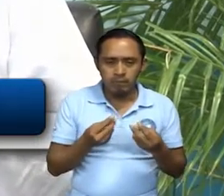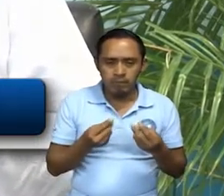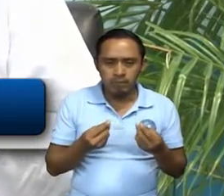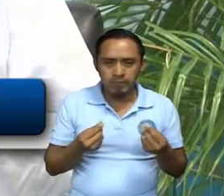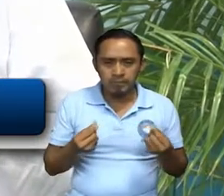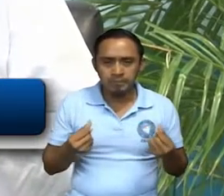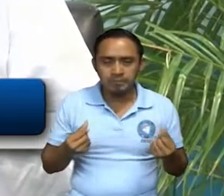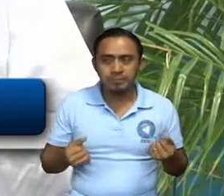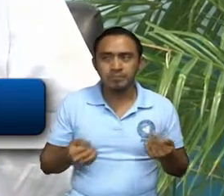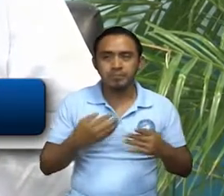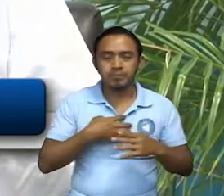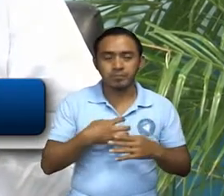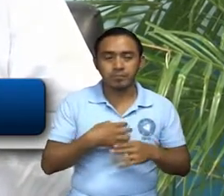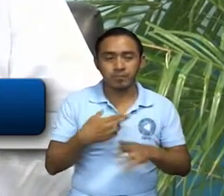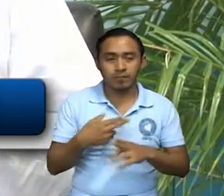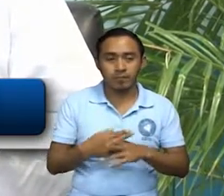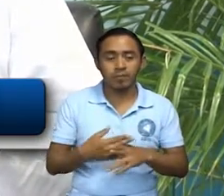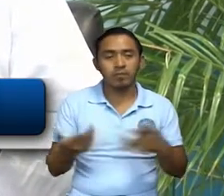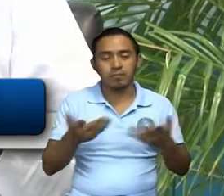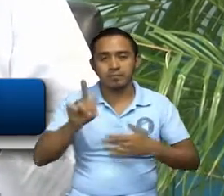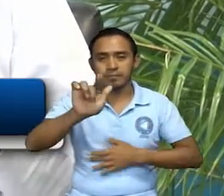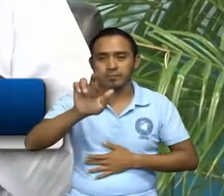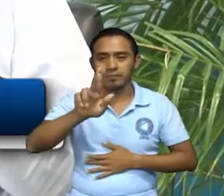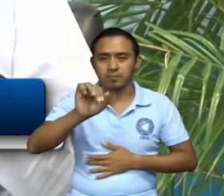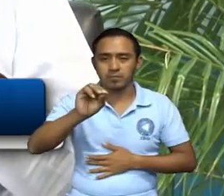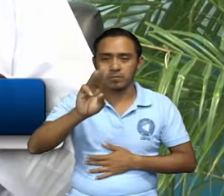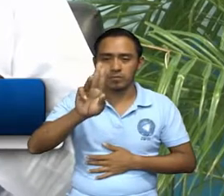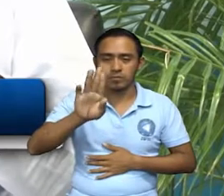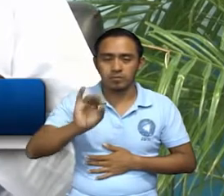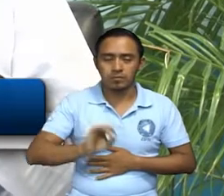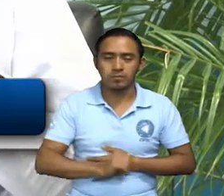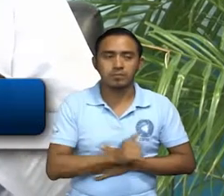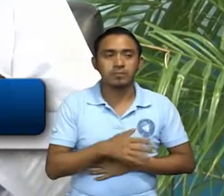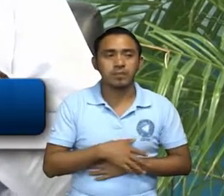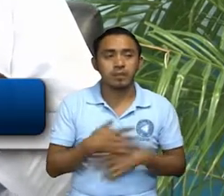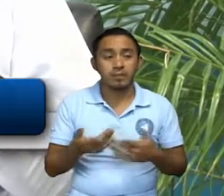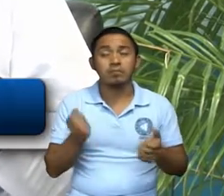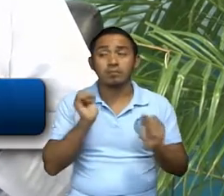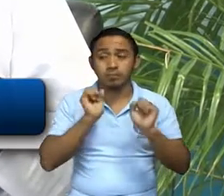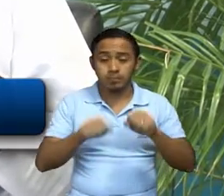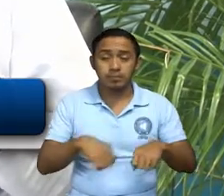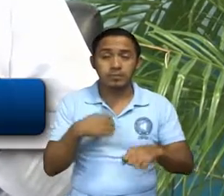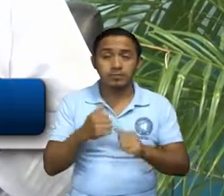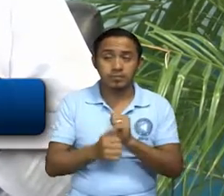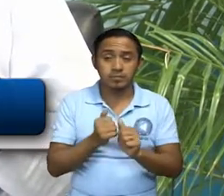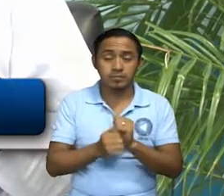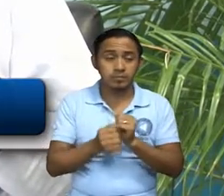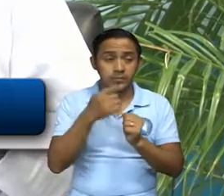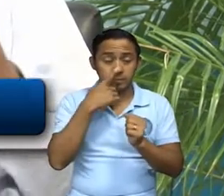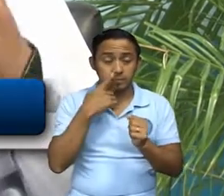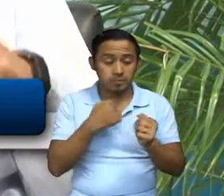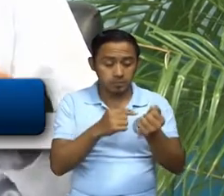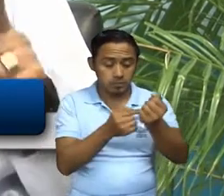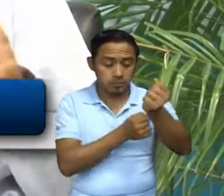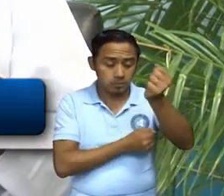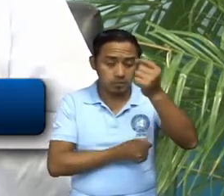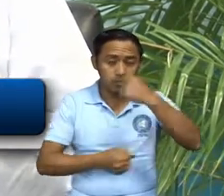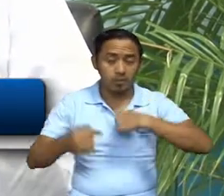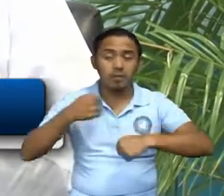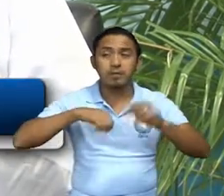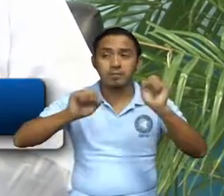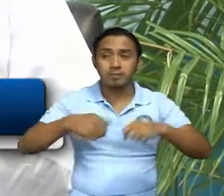que es la formación de trombo, pero aparte de eso, eso transforma o nos causa lo que son problemas de vascularización y causa el